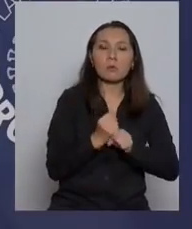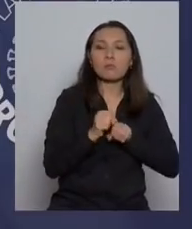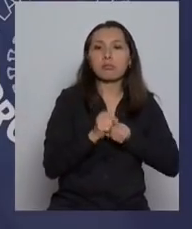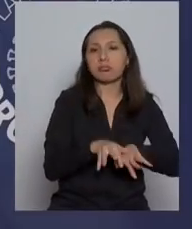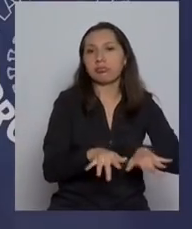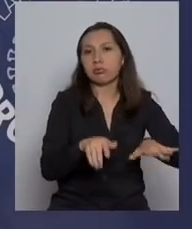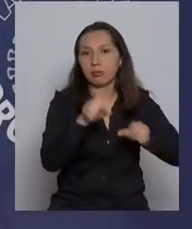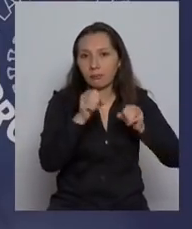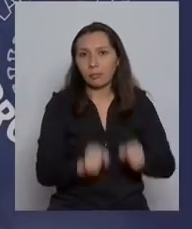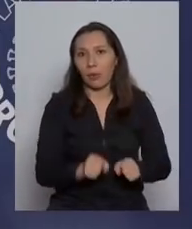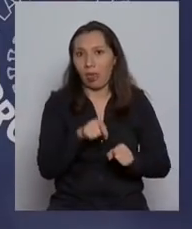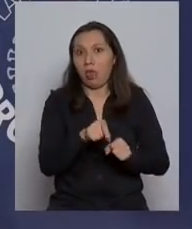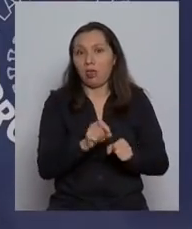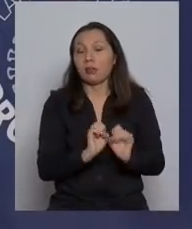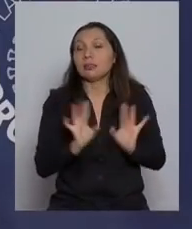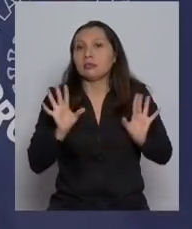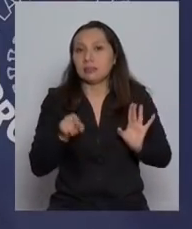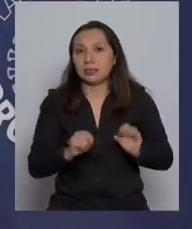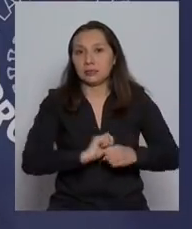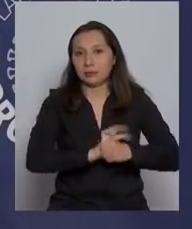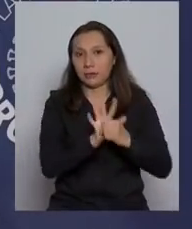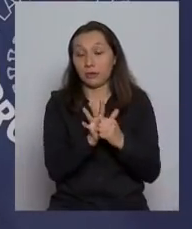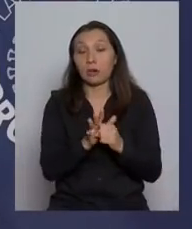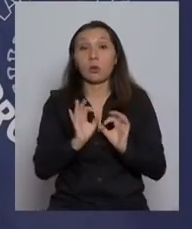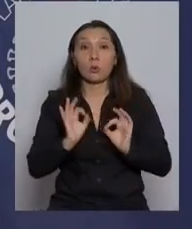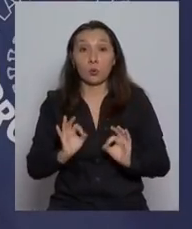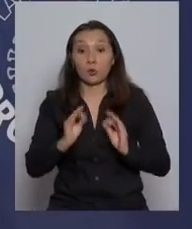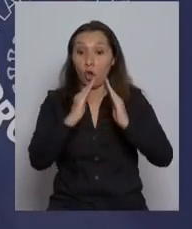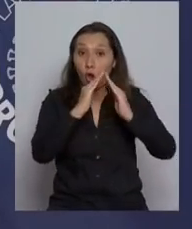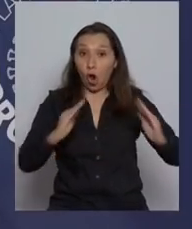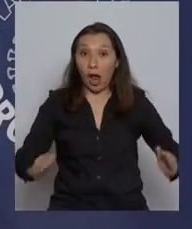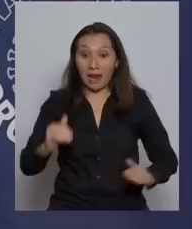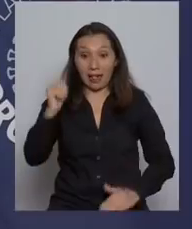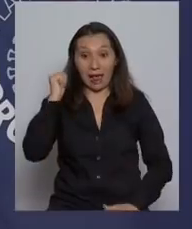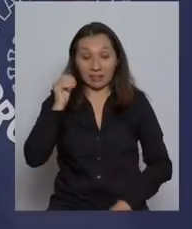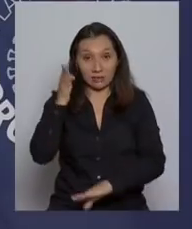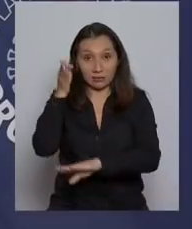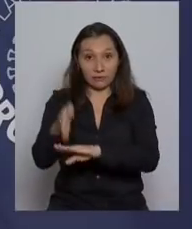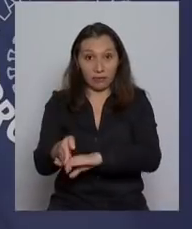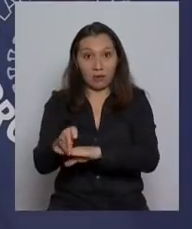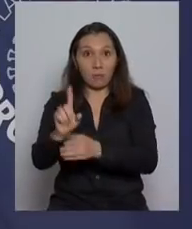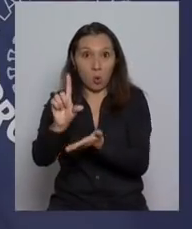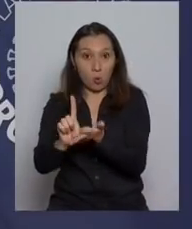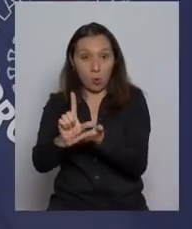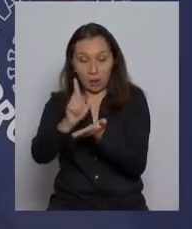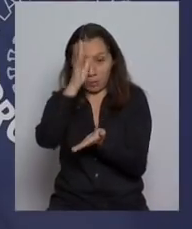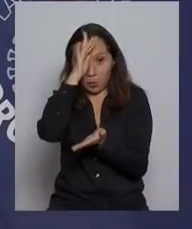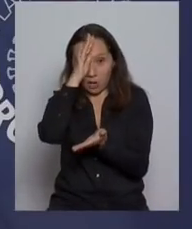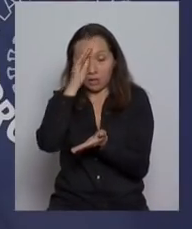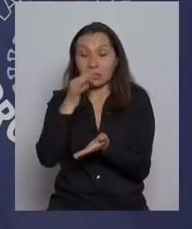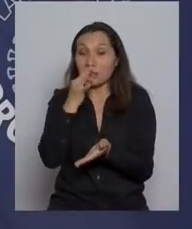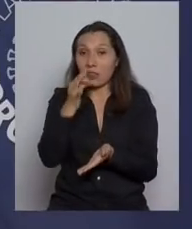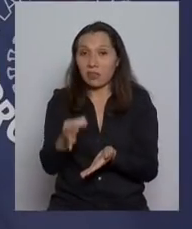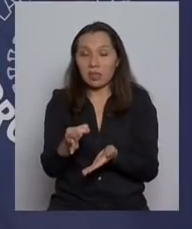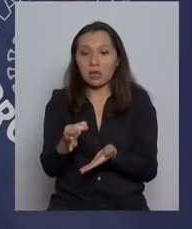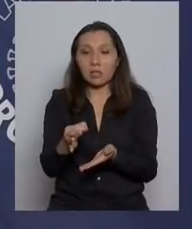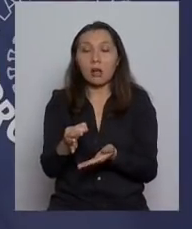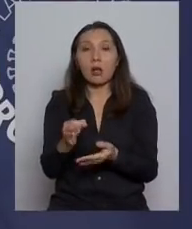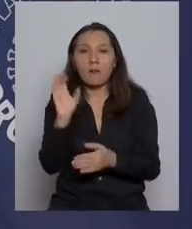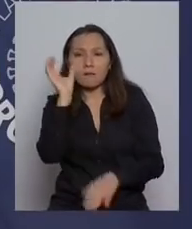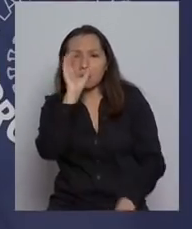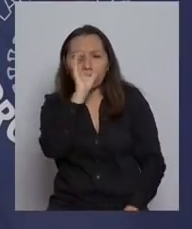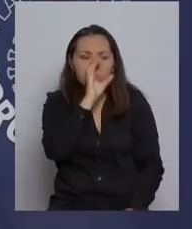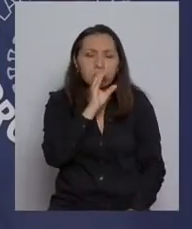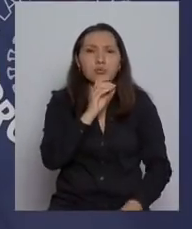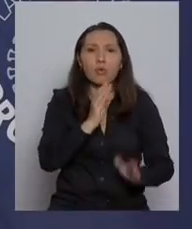local. Afortunadamente, en el caso de este Leam que visitamos ayer, Ya se ha señalado que por la